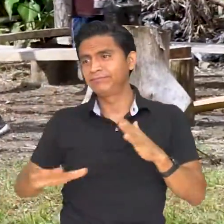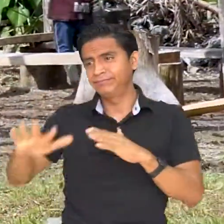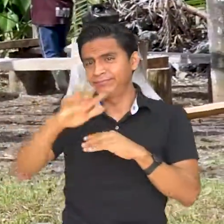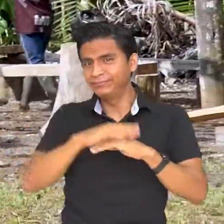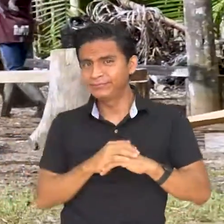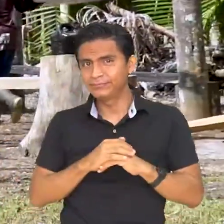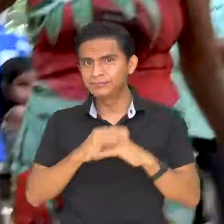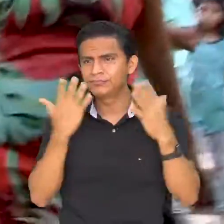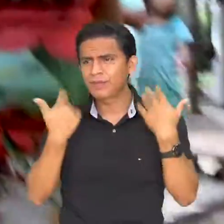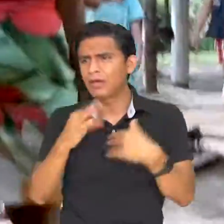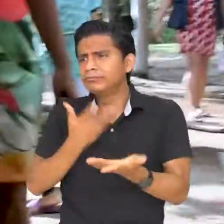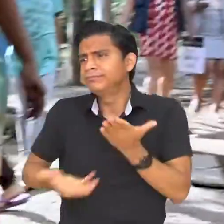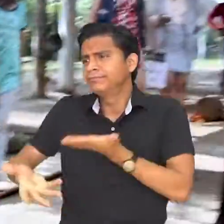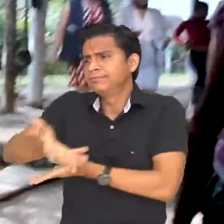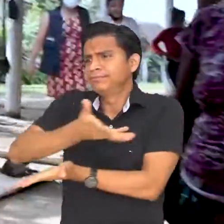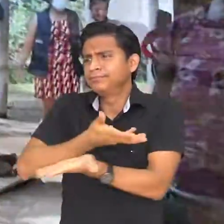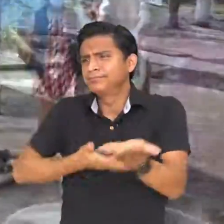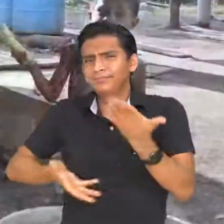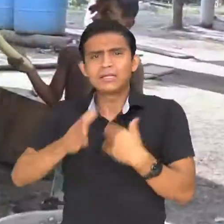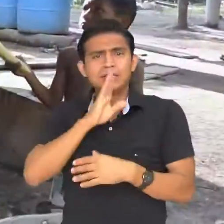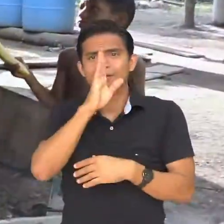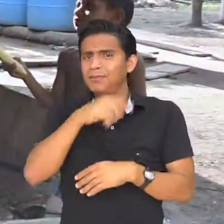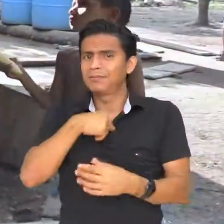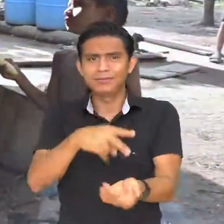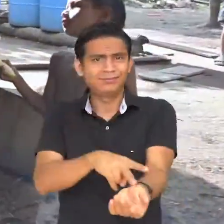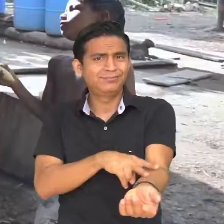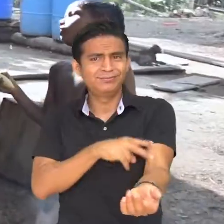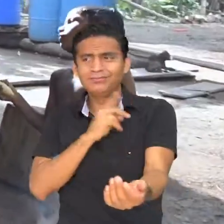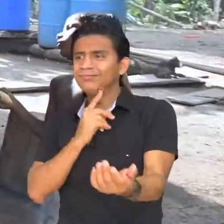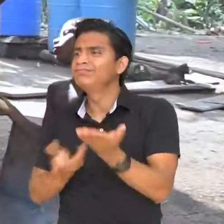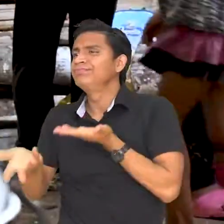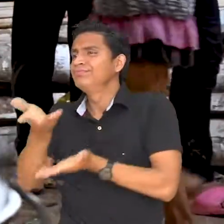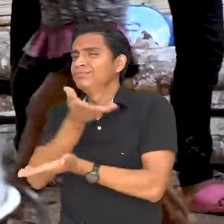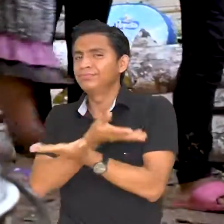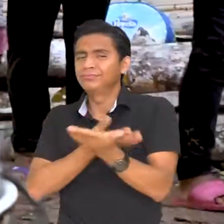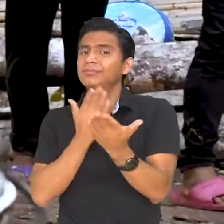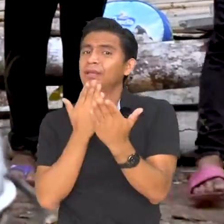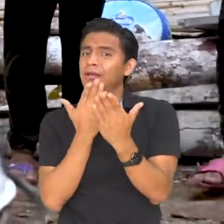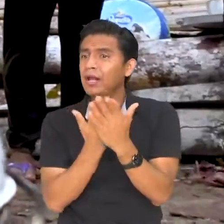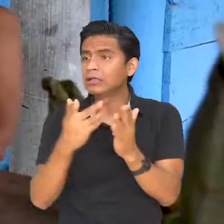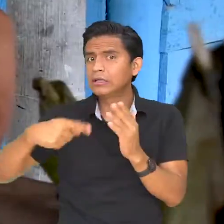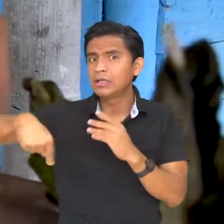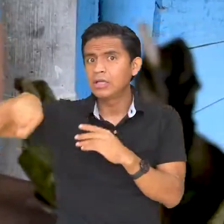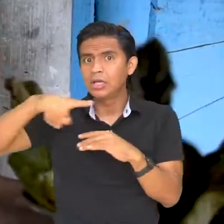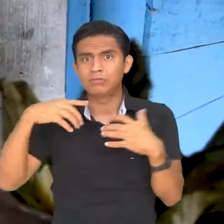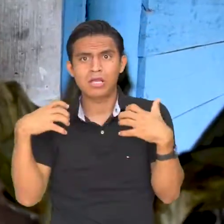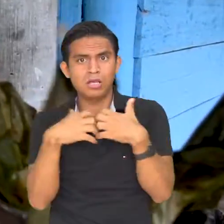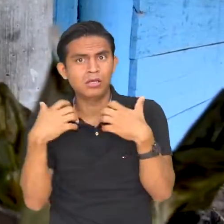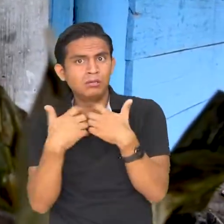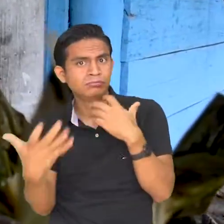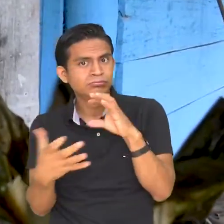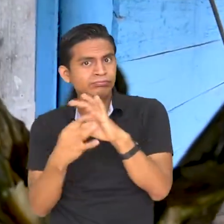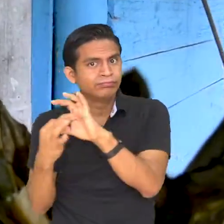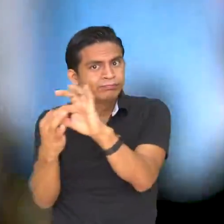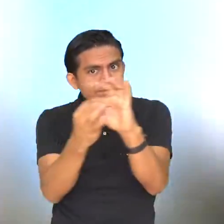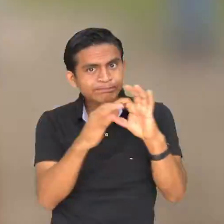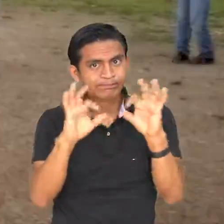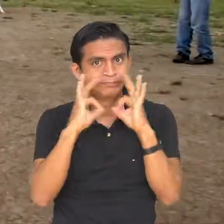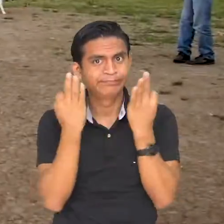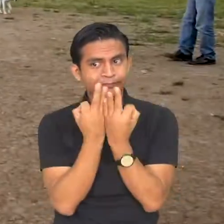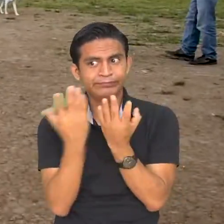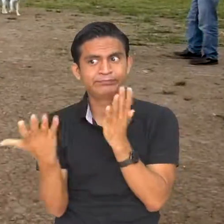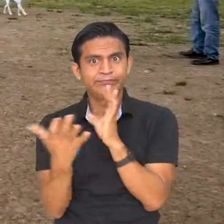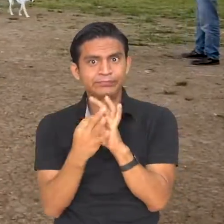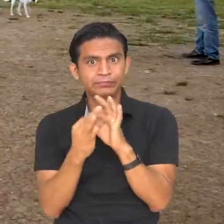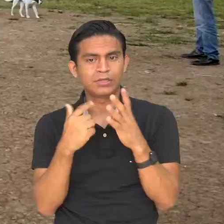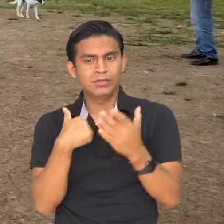casa comunal. Hemos compartido un ratito con ellos como ha sido nuestra característica. Gracias porque vienen trabajando en equipo, en unión